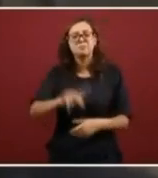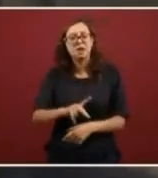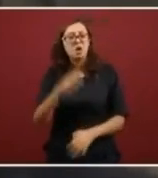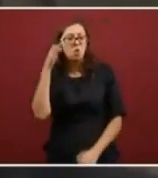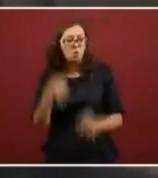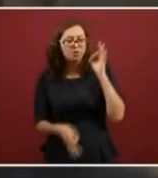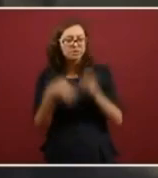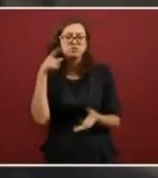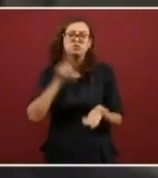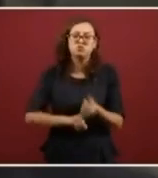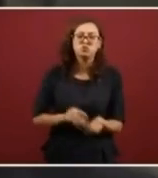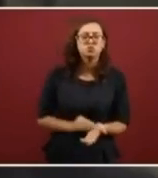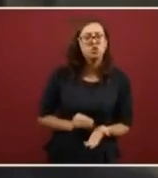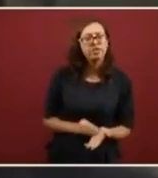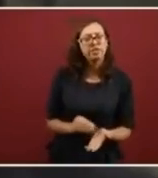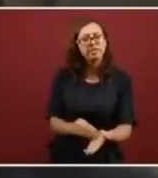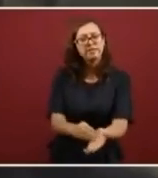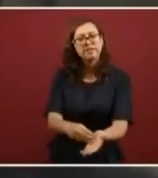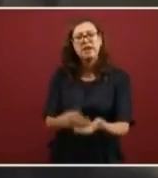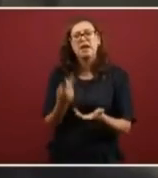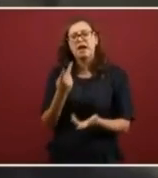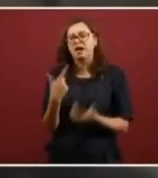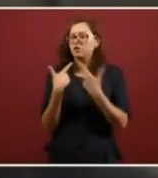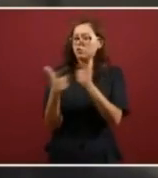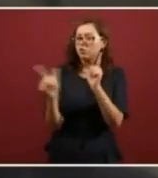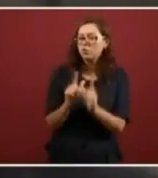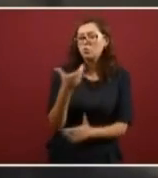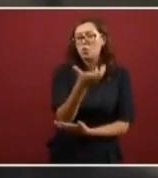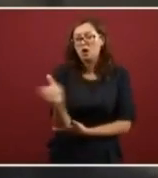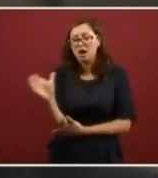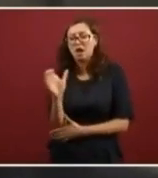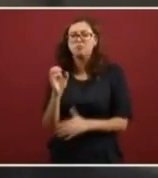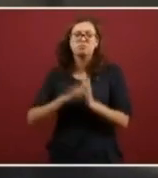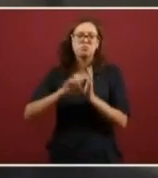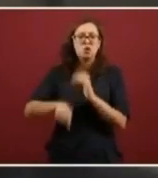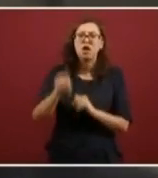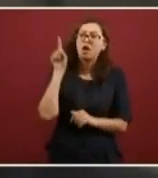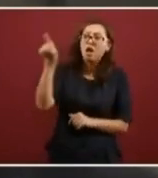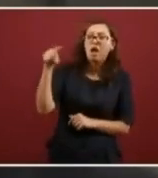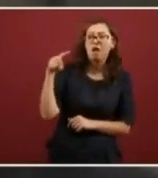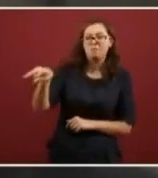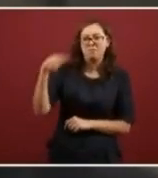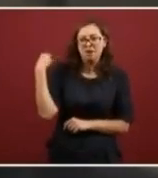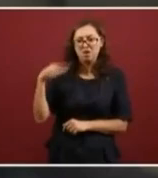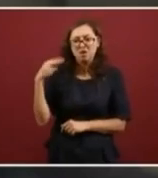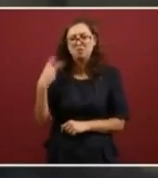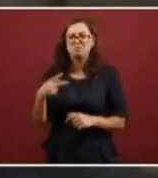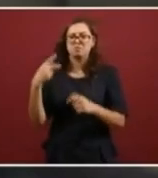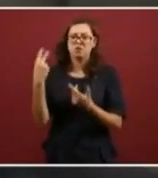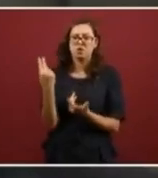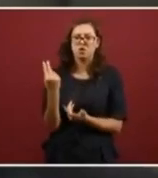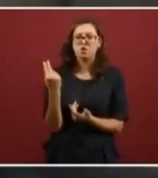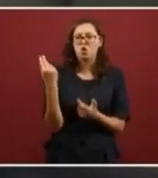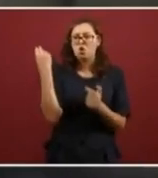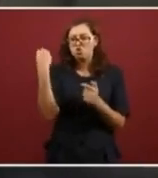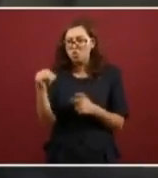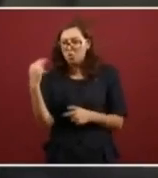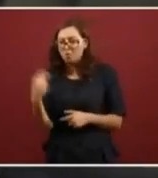que todavía prevalecen. Entonces, este grupo de campesinos, por ejemplo en Veracruz, que tienen nombre y apellido de